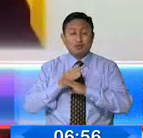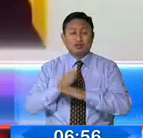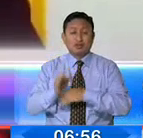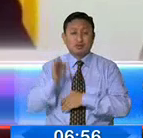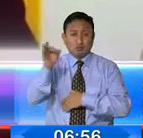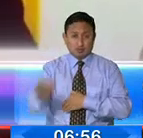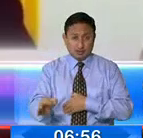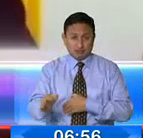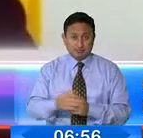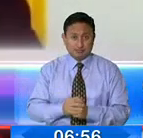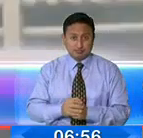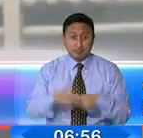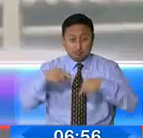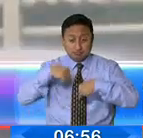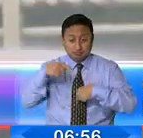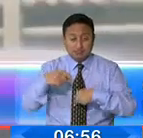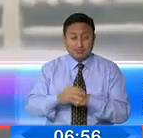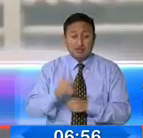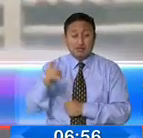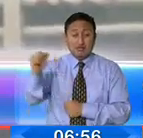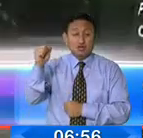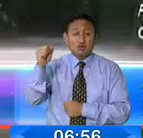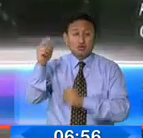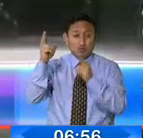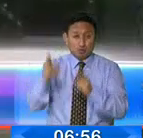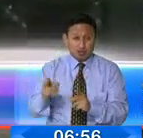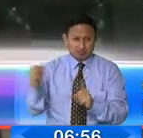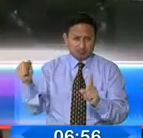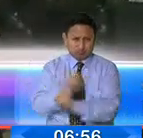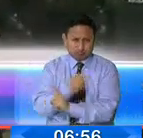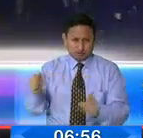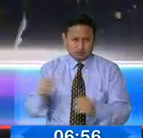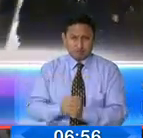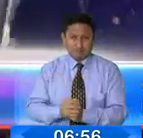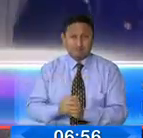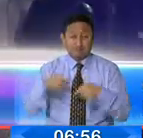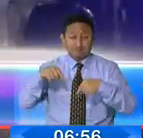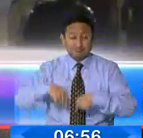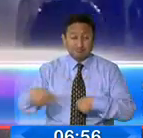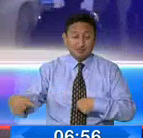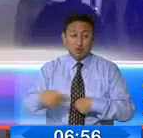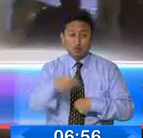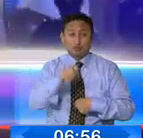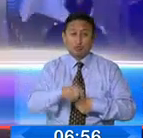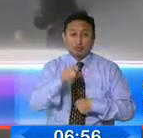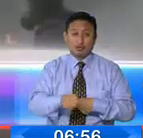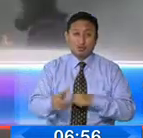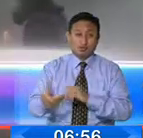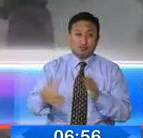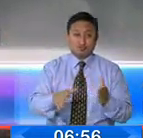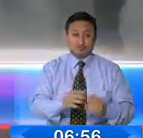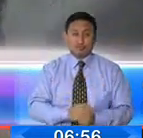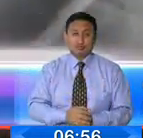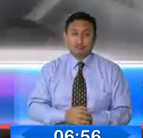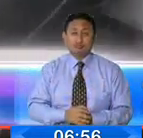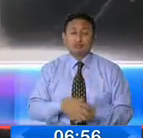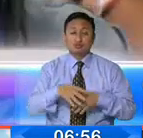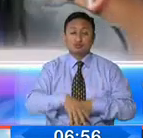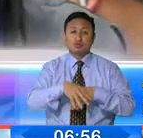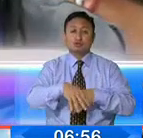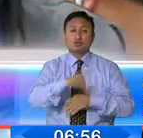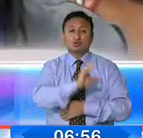del Pueblo que habla de la violación de derechos humanos, incluso crímenes de lesa humanidad en las protestas de octubre